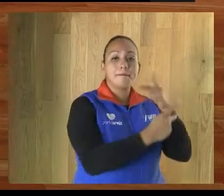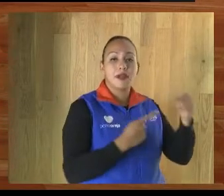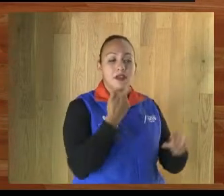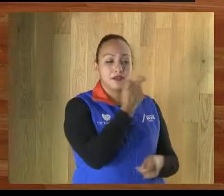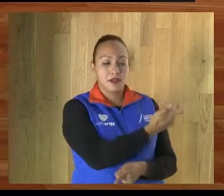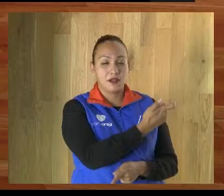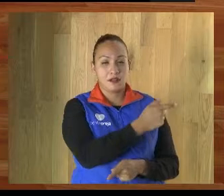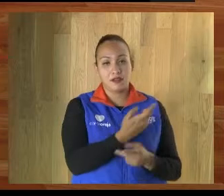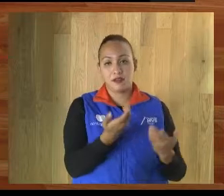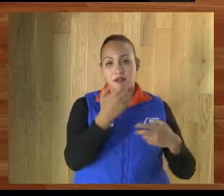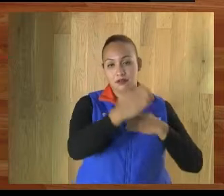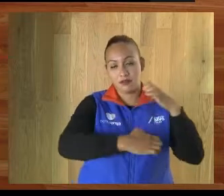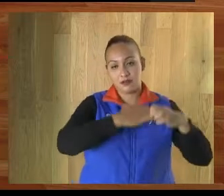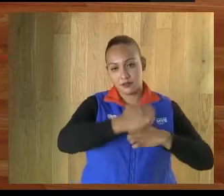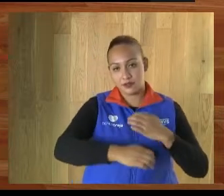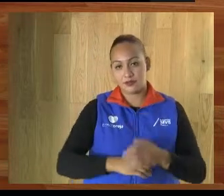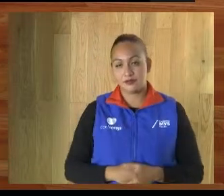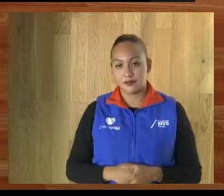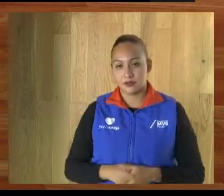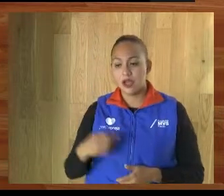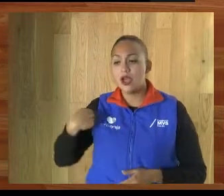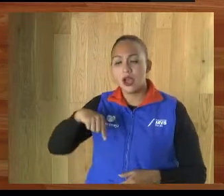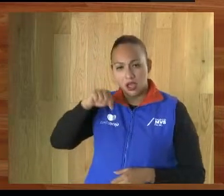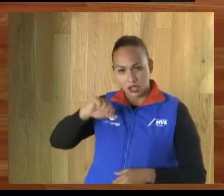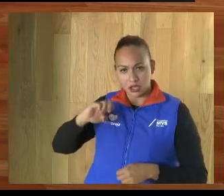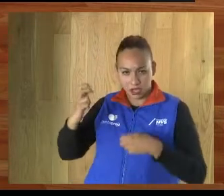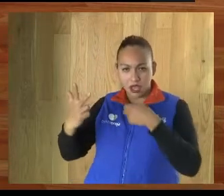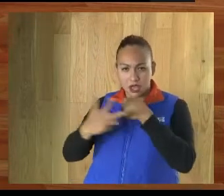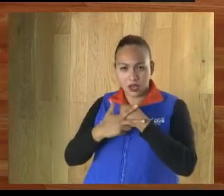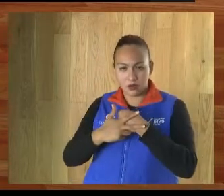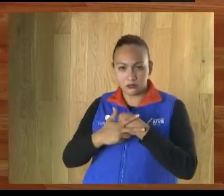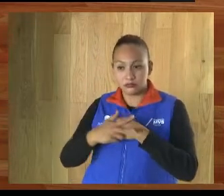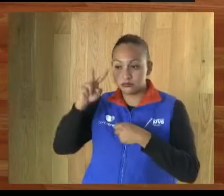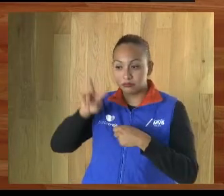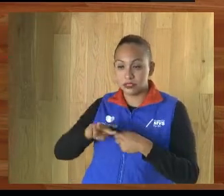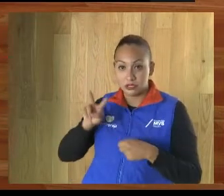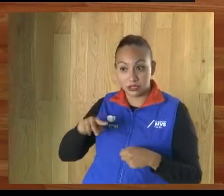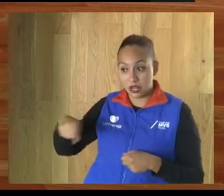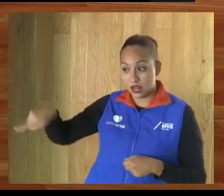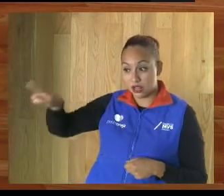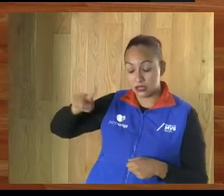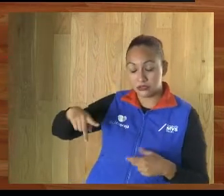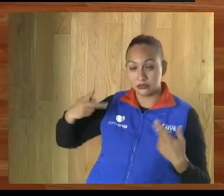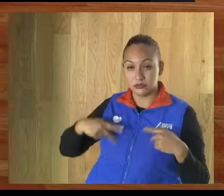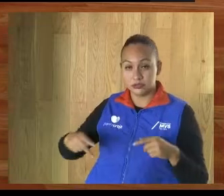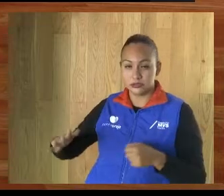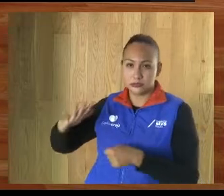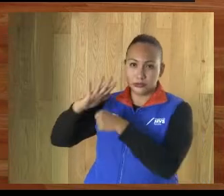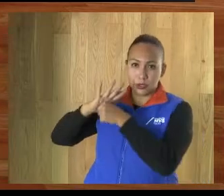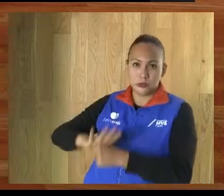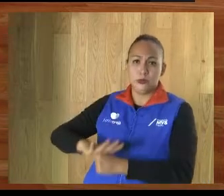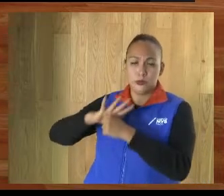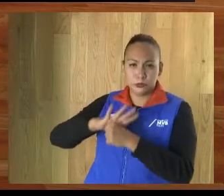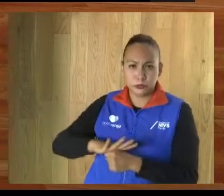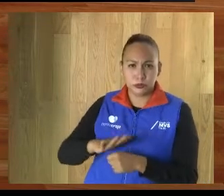organizaciones. Nosotros aquí en Europa hay una presión muy fuerte que también se